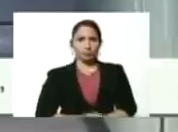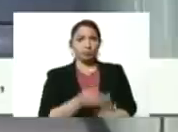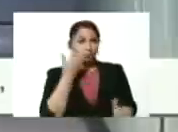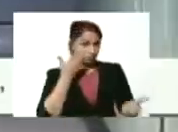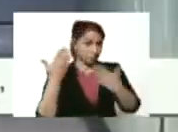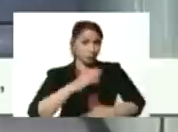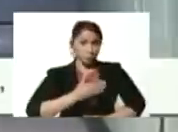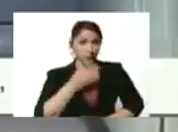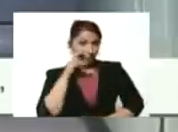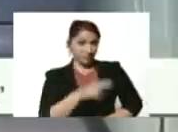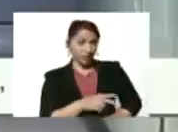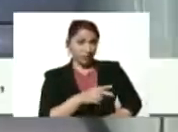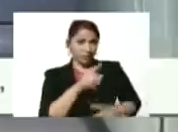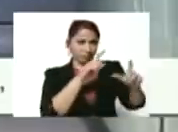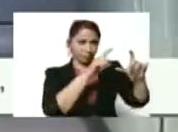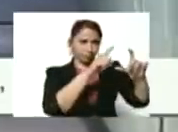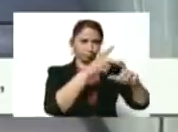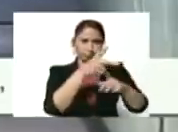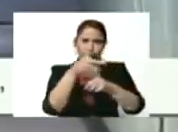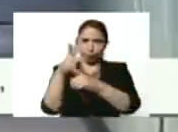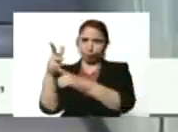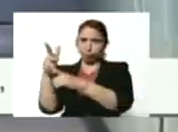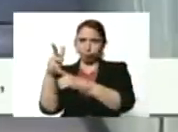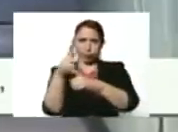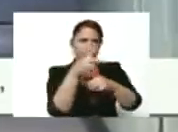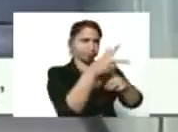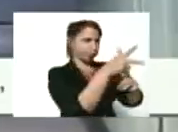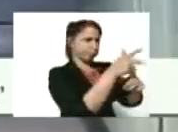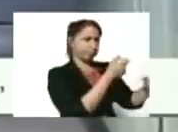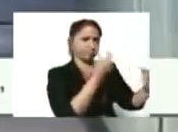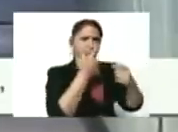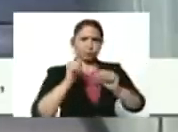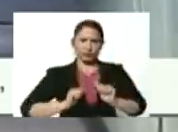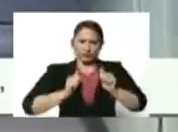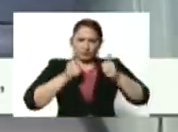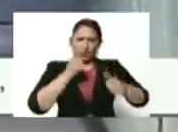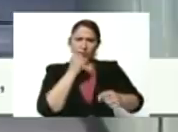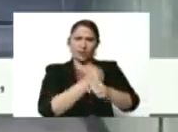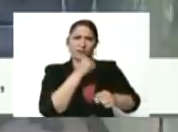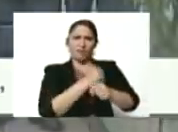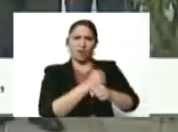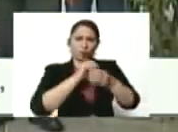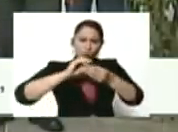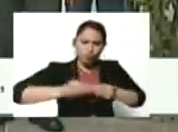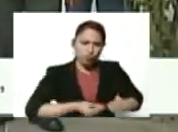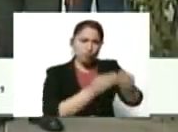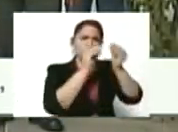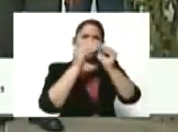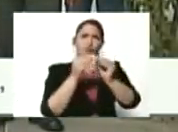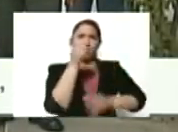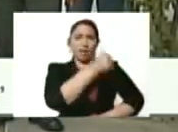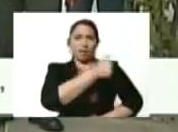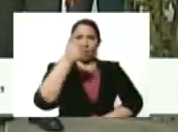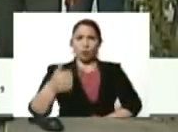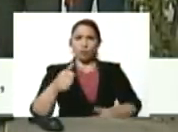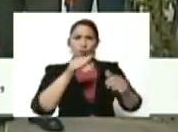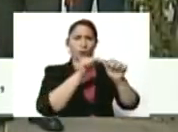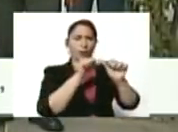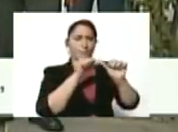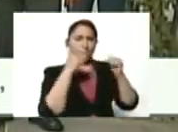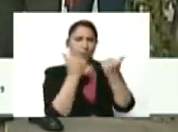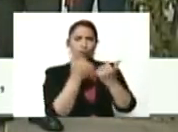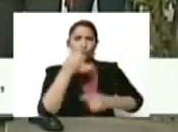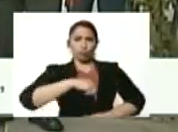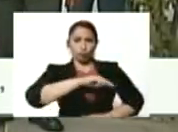en las tomas que estamos haciendo, ya metiendo los equipos, ya comenzando con las labores de rehabilitación de cada uno de los espacios que vamos a